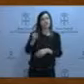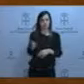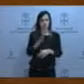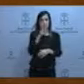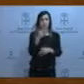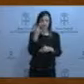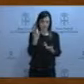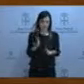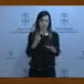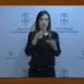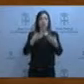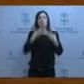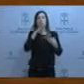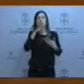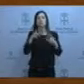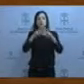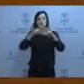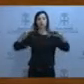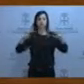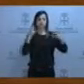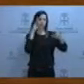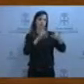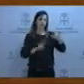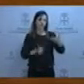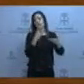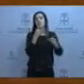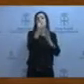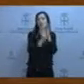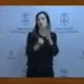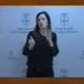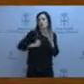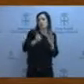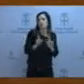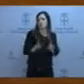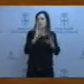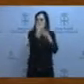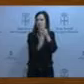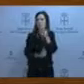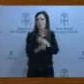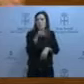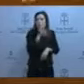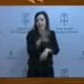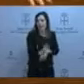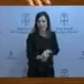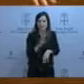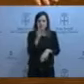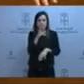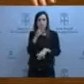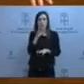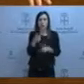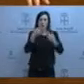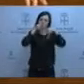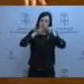mira, no voy a decir que sean los datos que usted da sean falsos, no se lo voy a decir, pero erróneos sí, o al menos se diría que revise sus fuentes,